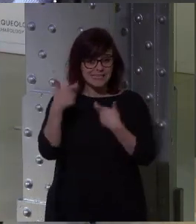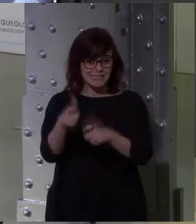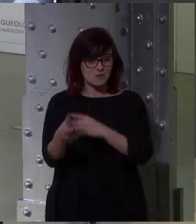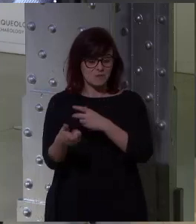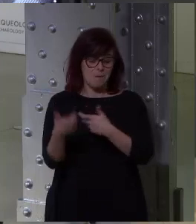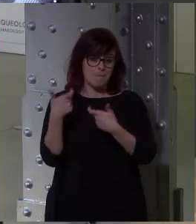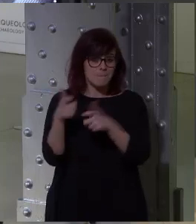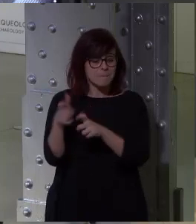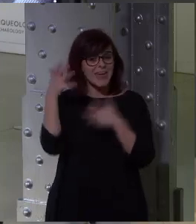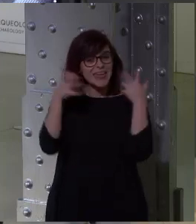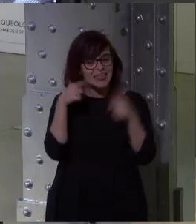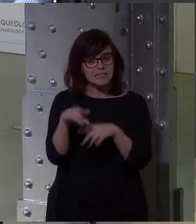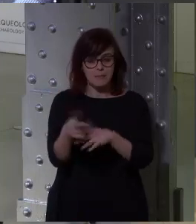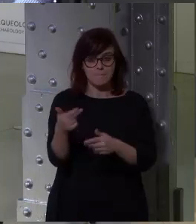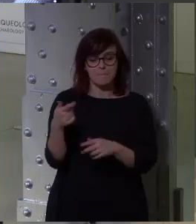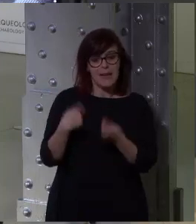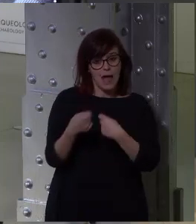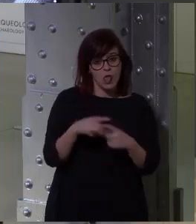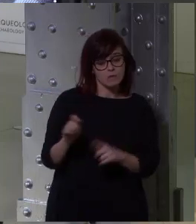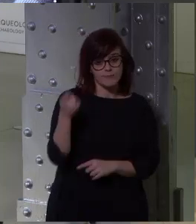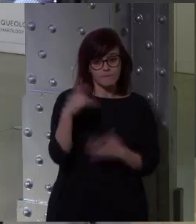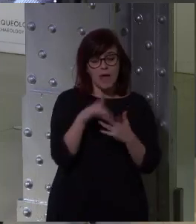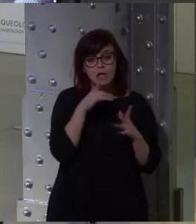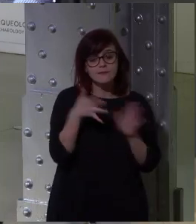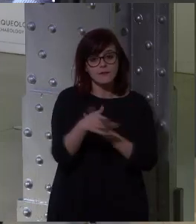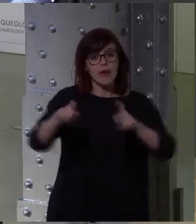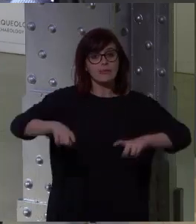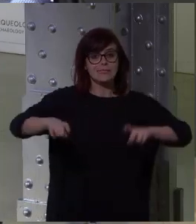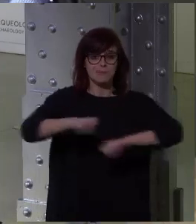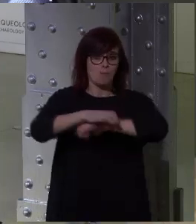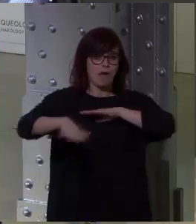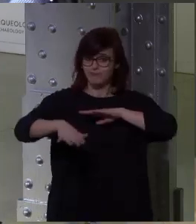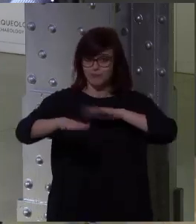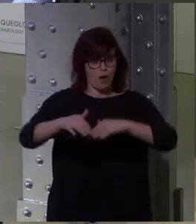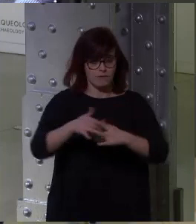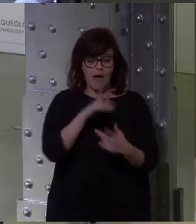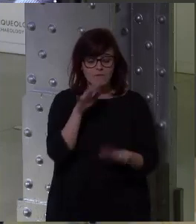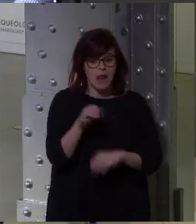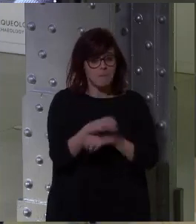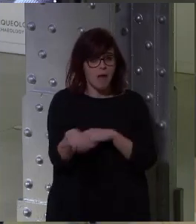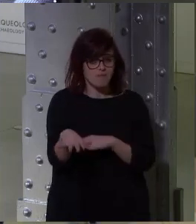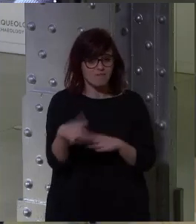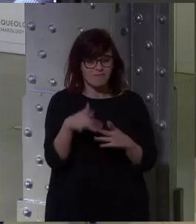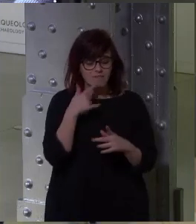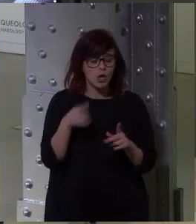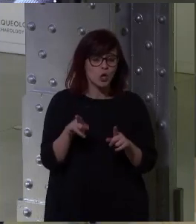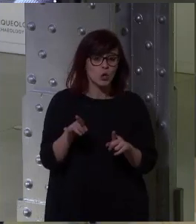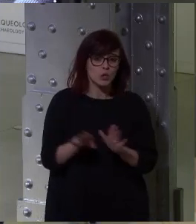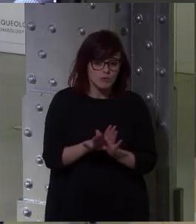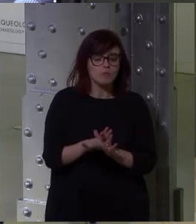mercado, pero no por eso dejamos de descansar al mar. No hacemos que descanse, porque